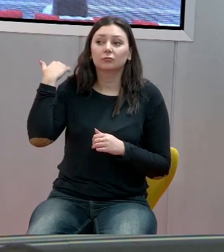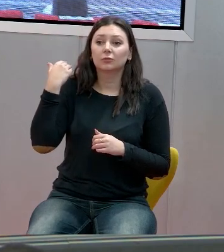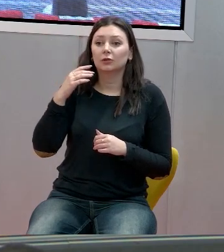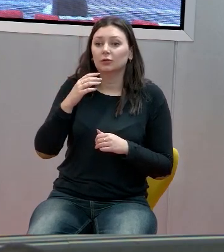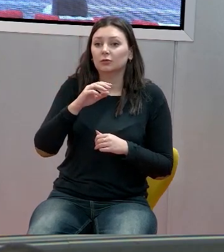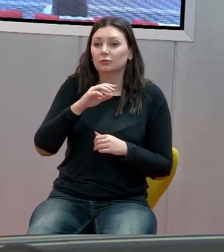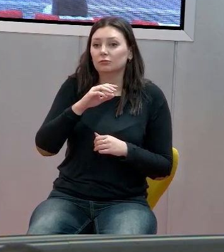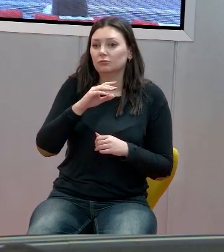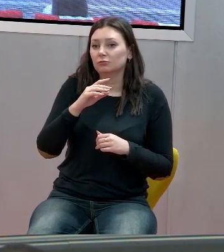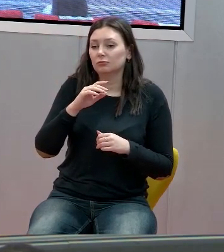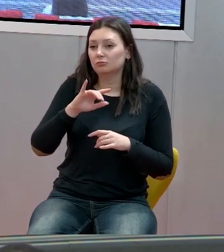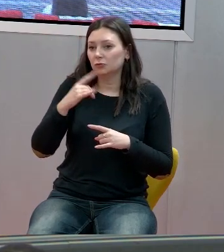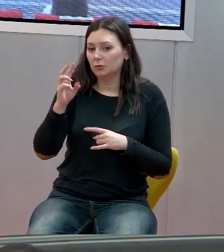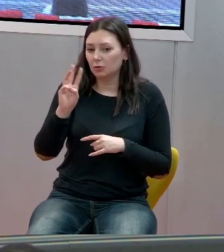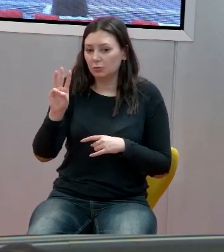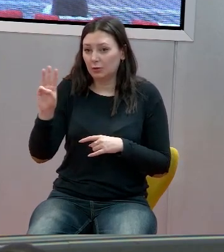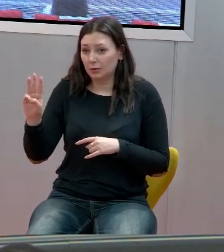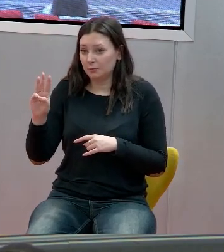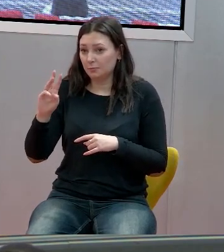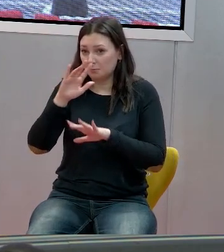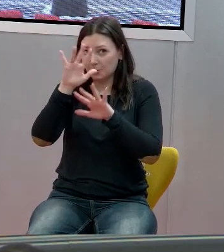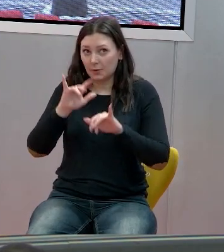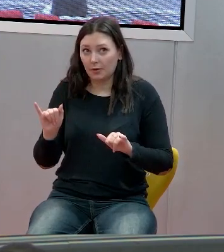WPATH, que es, como ya dije,